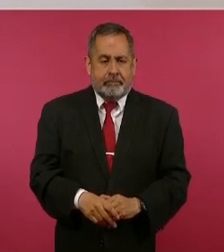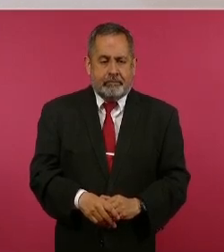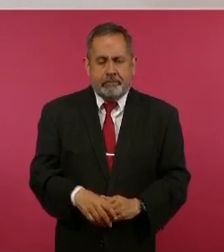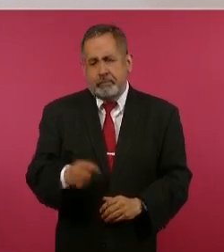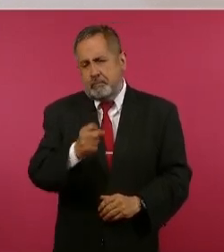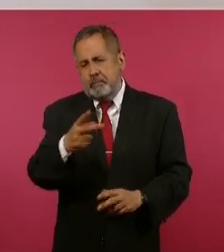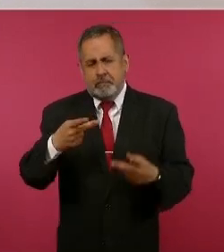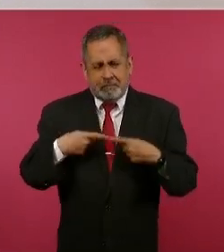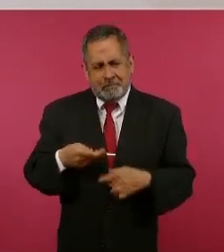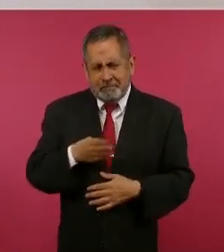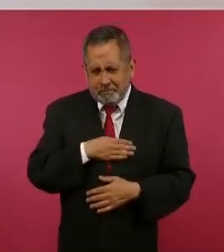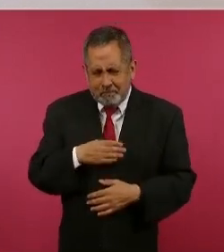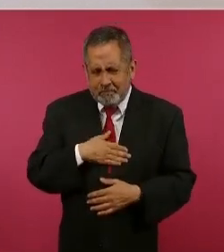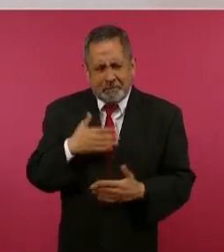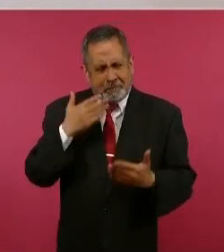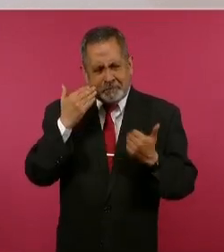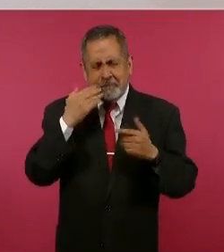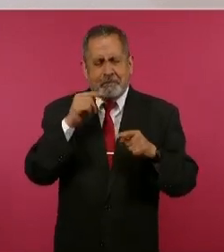gentiles,